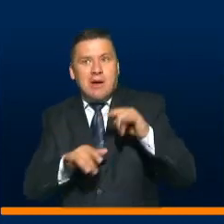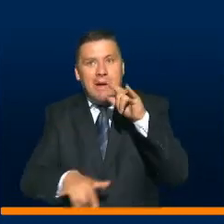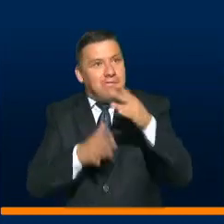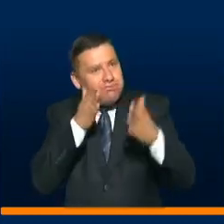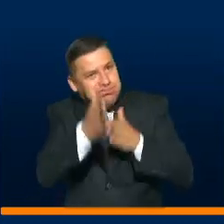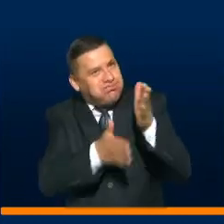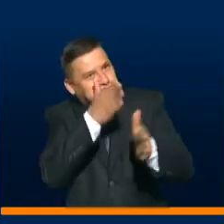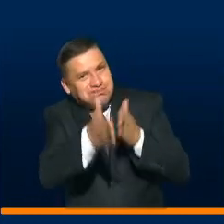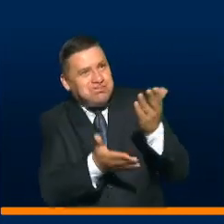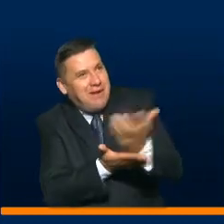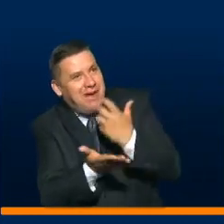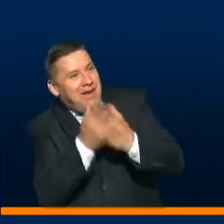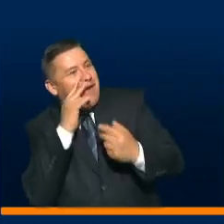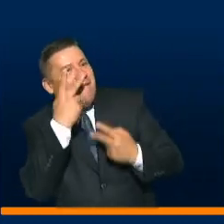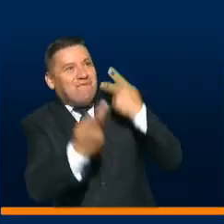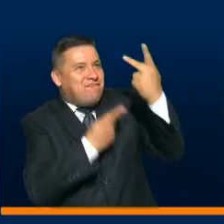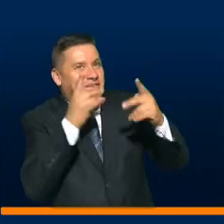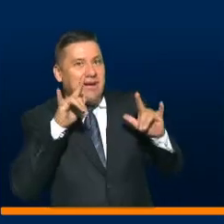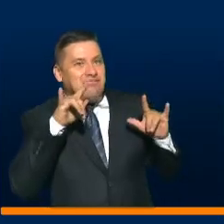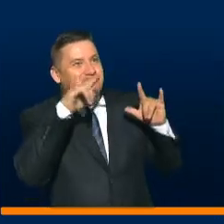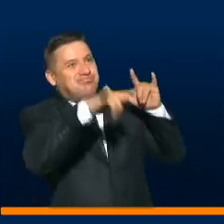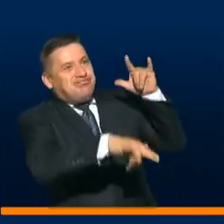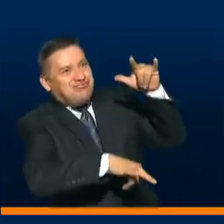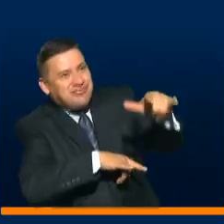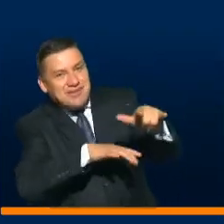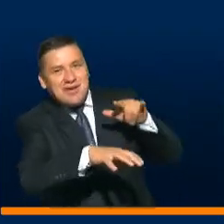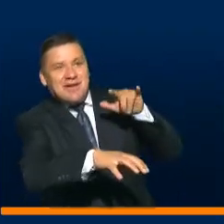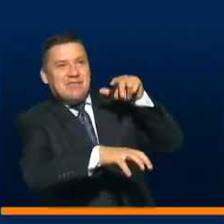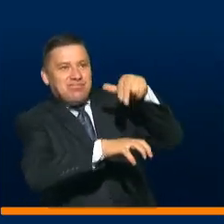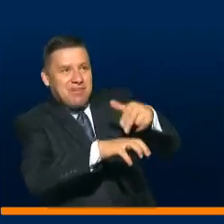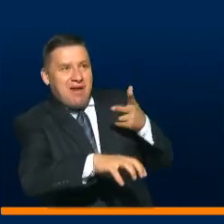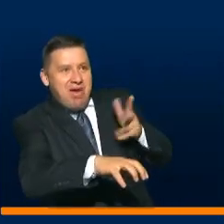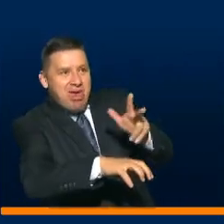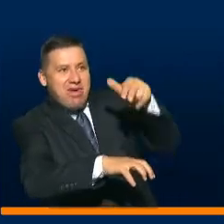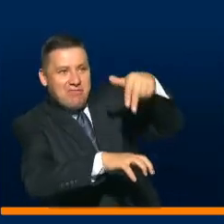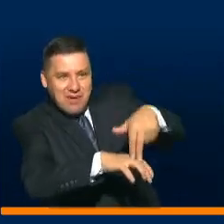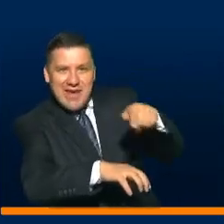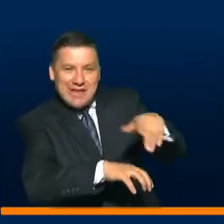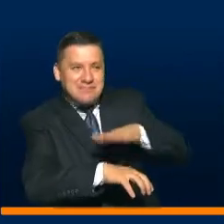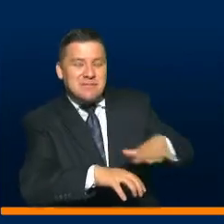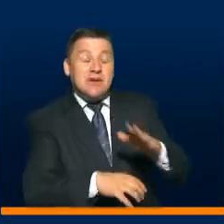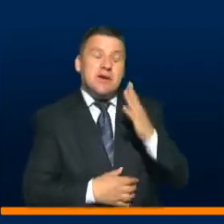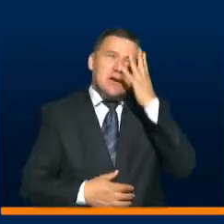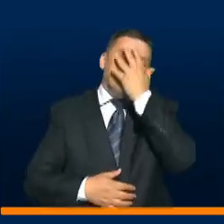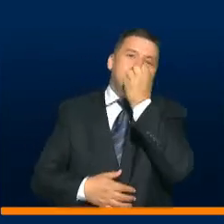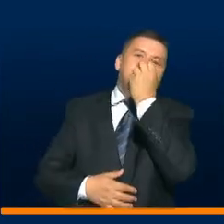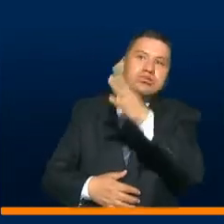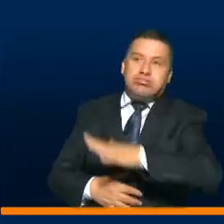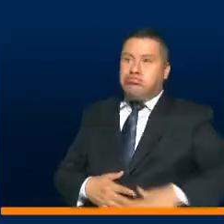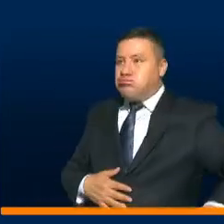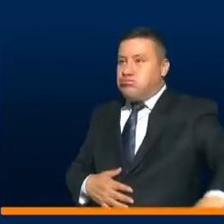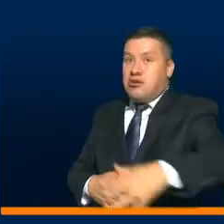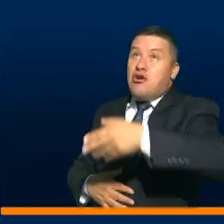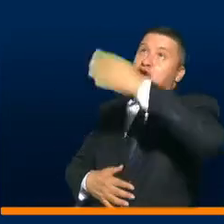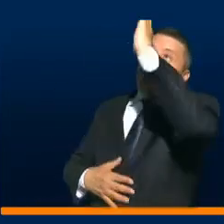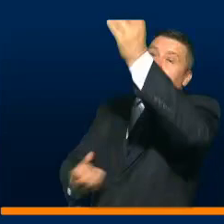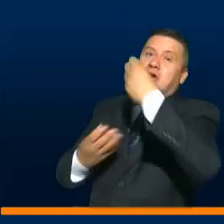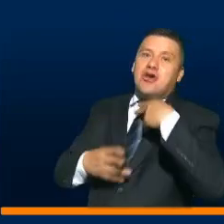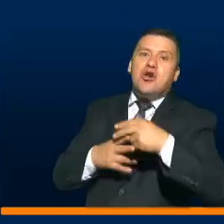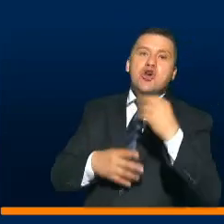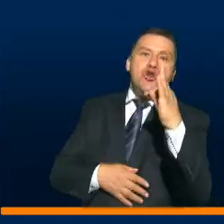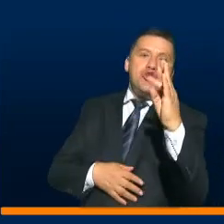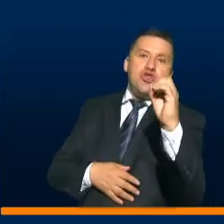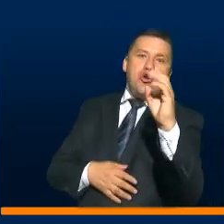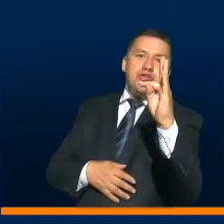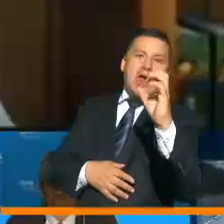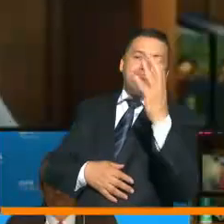pues reactivar la economía turística de esta zona del departamento de Boyacá. Y por supuesto, ese maravilloso sitio que Dios nos regaló, que es el lago de Tota,